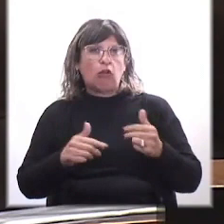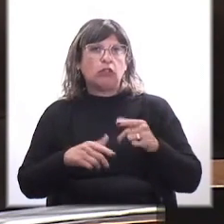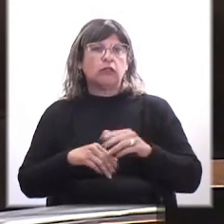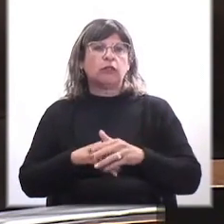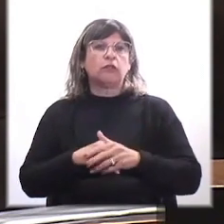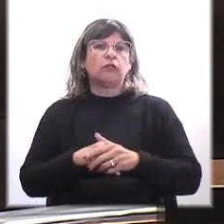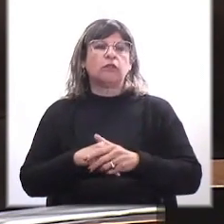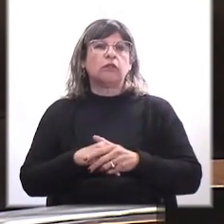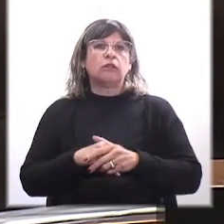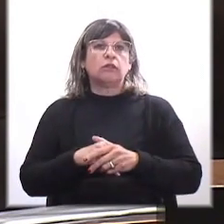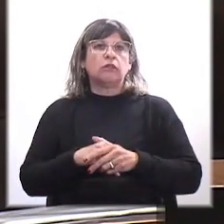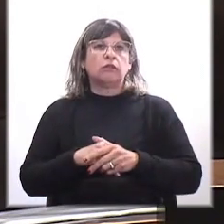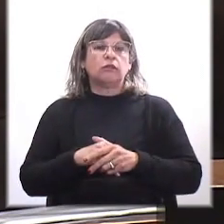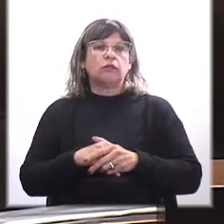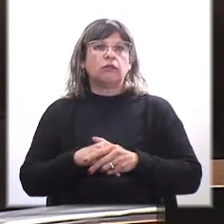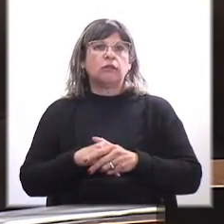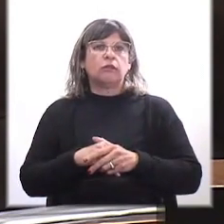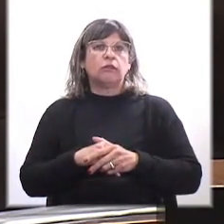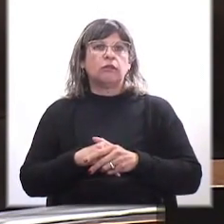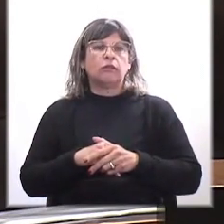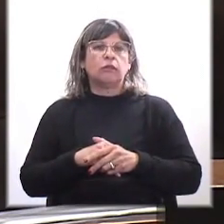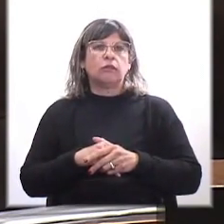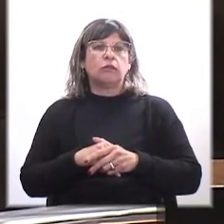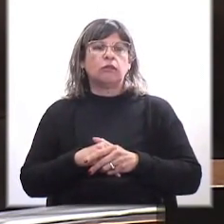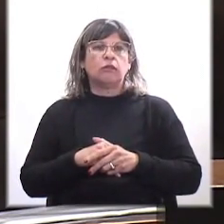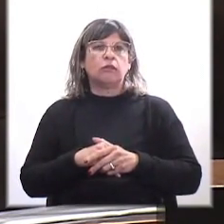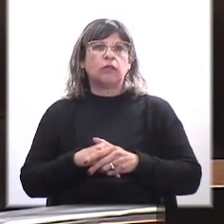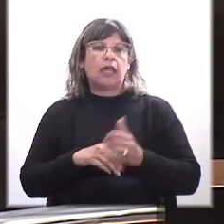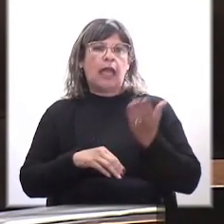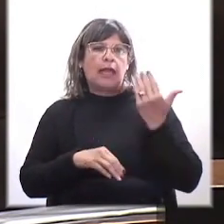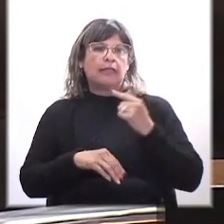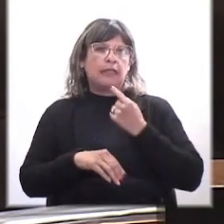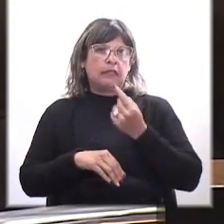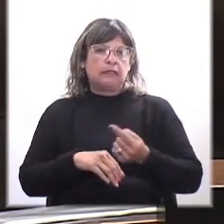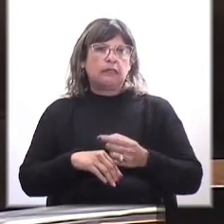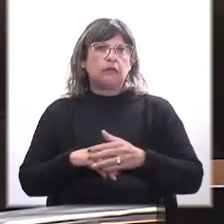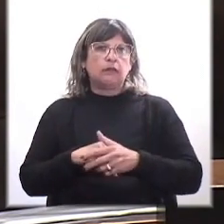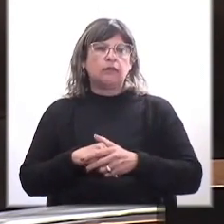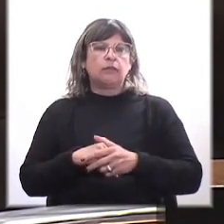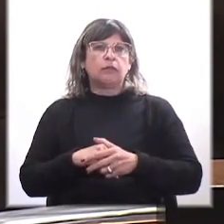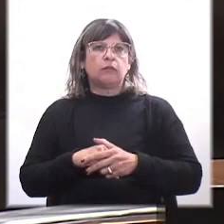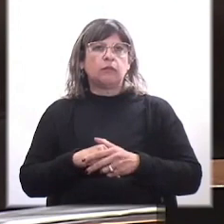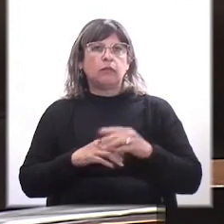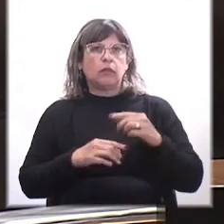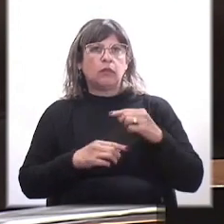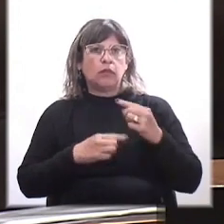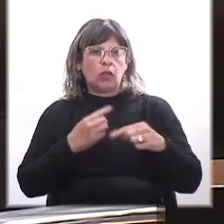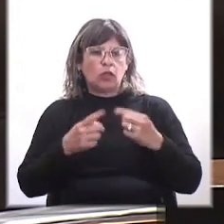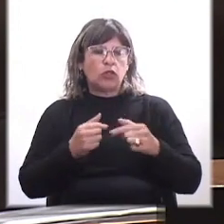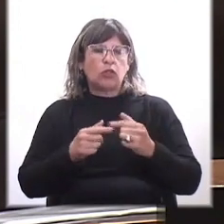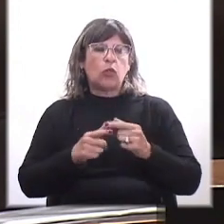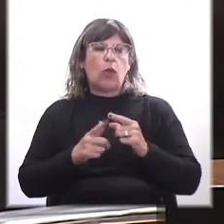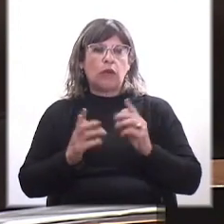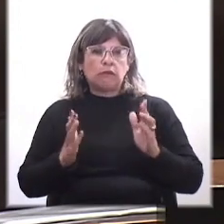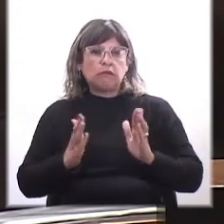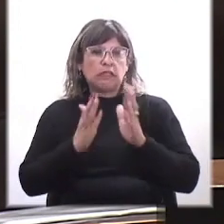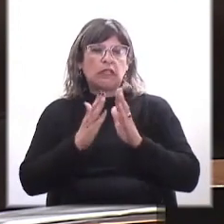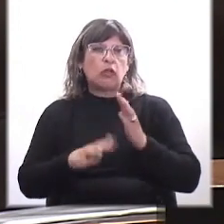integración que tiene, a la que hacíamos mención, sigue haciendo frente